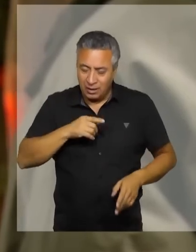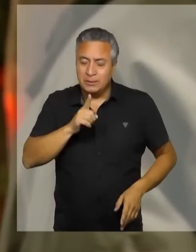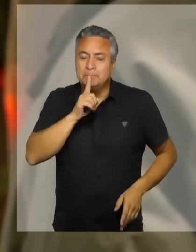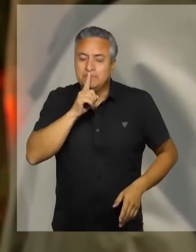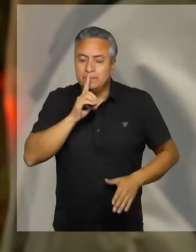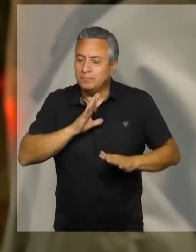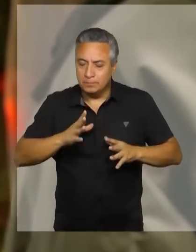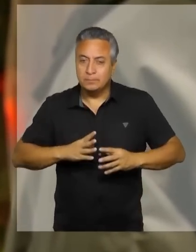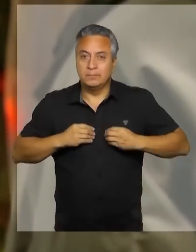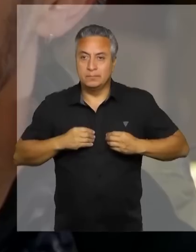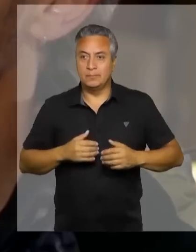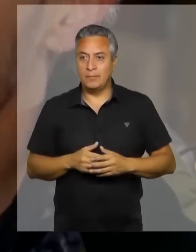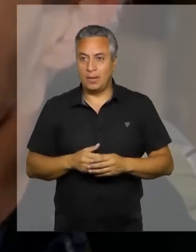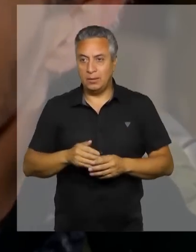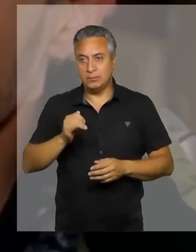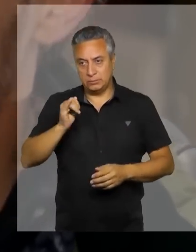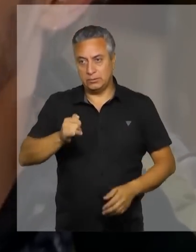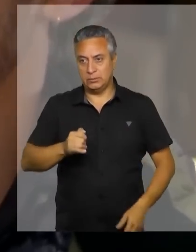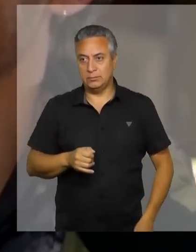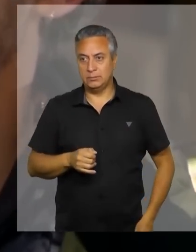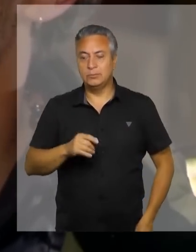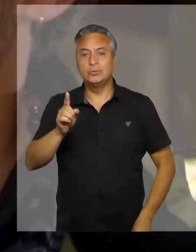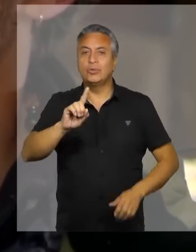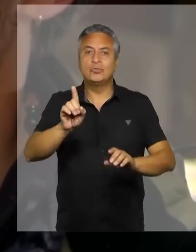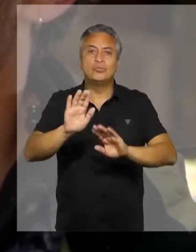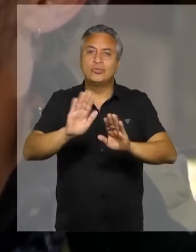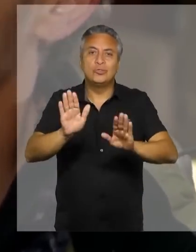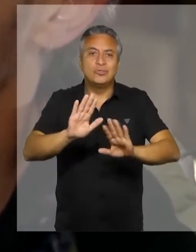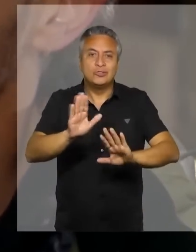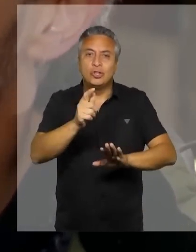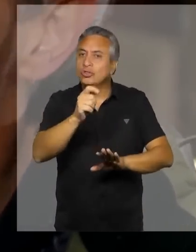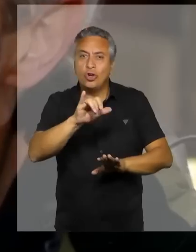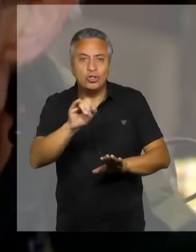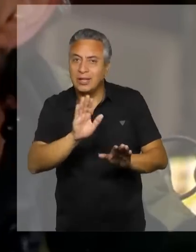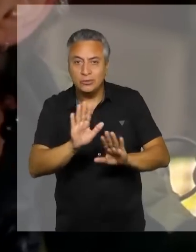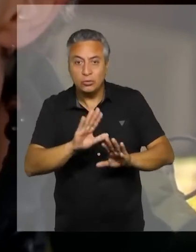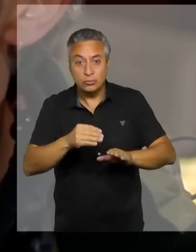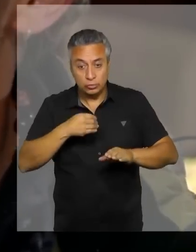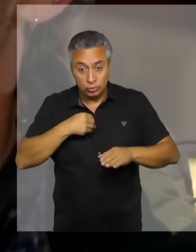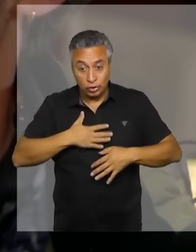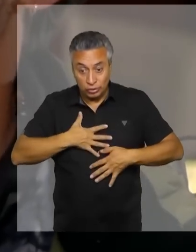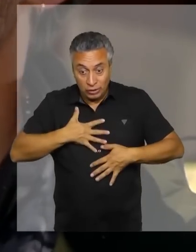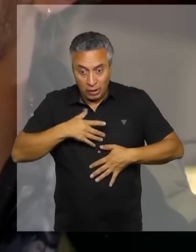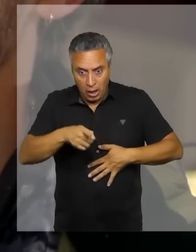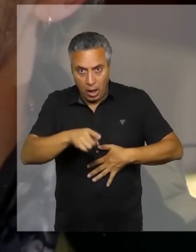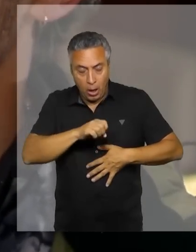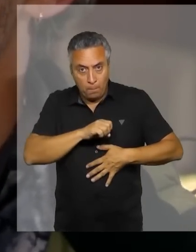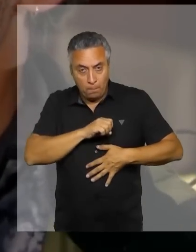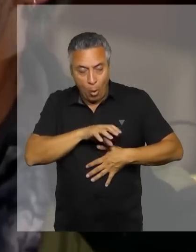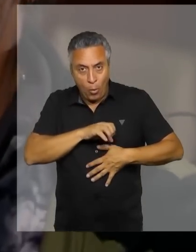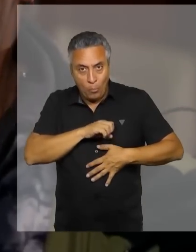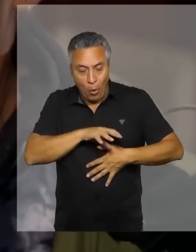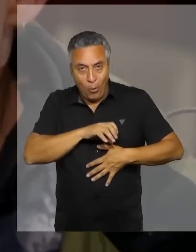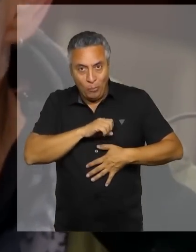¿Por qué me miras así? No, no, es que Toña, cuando sentí sus latidos...